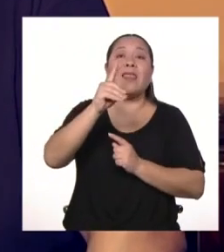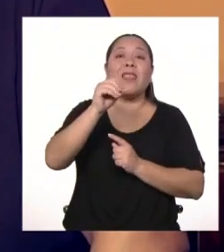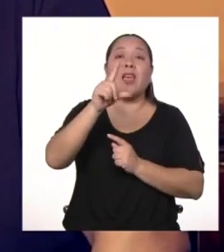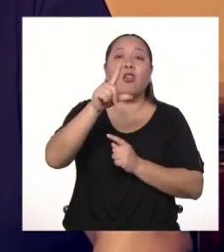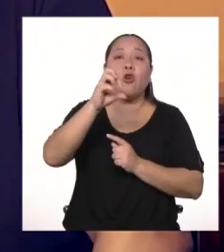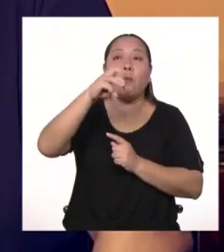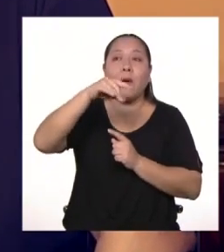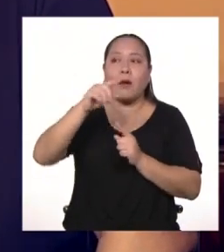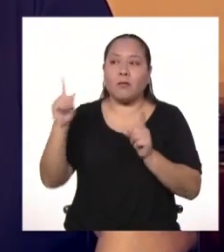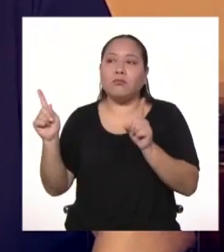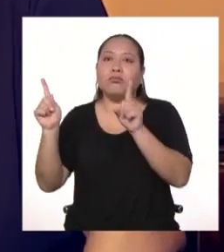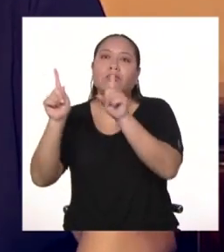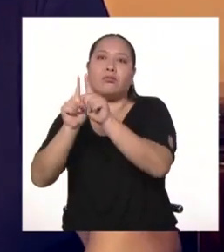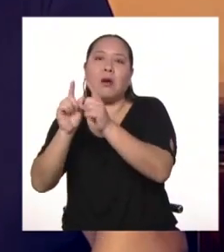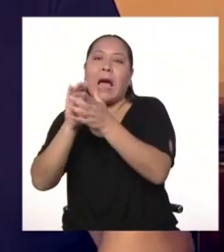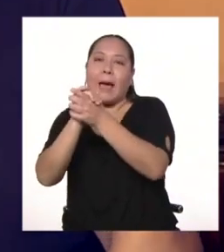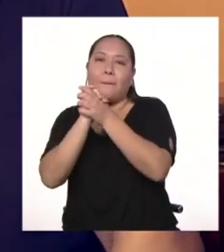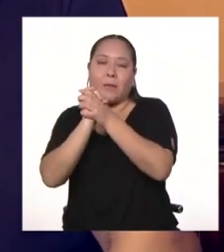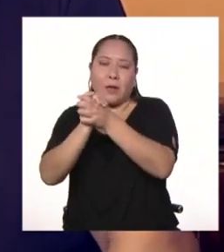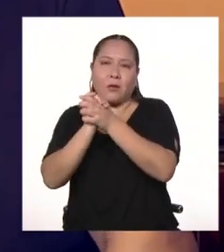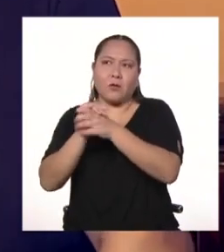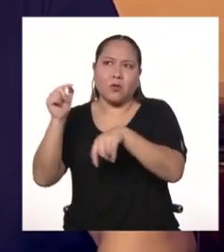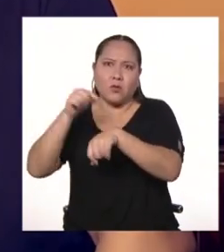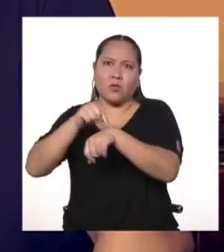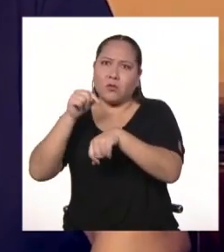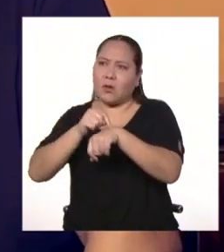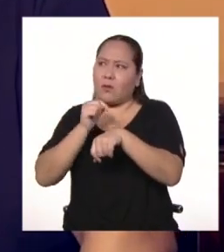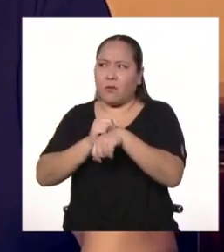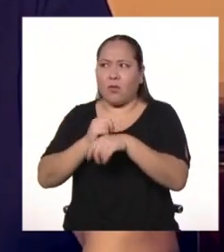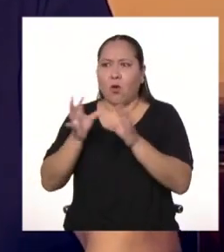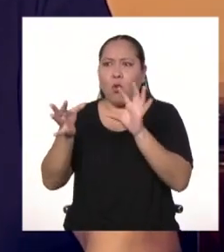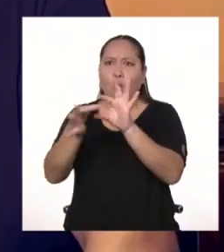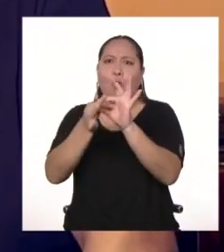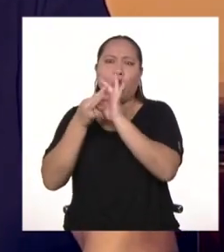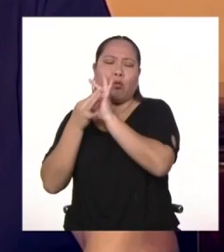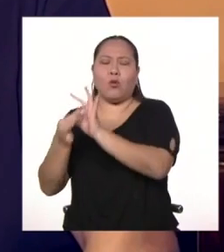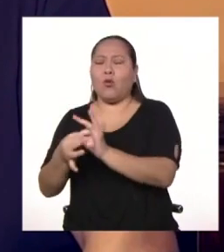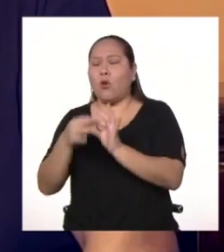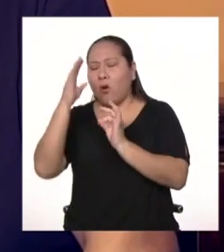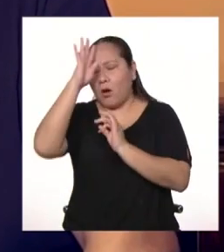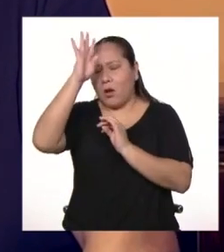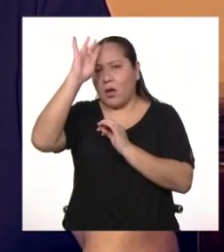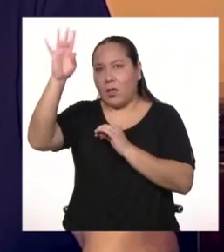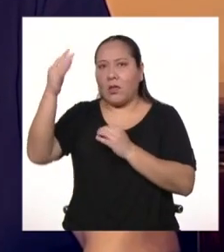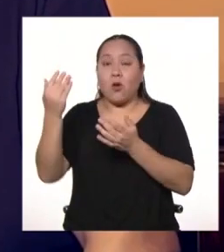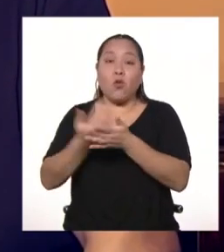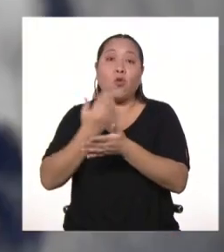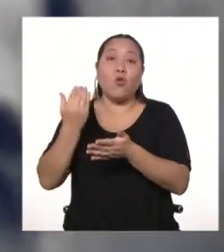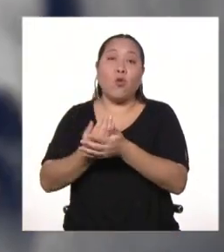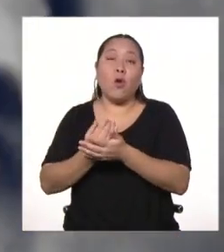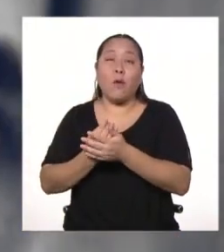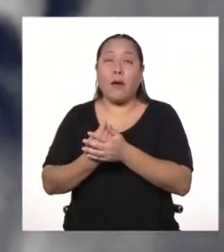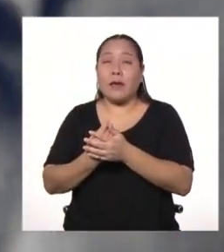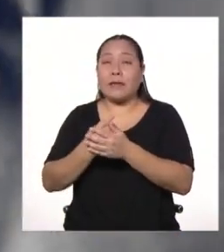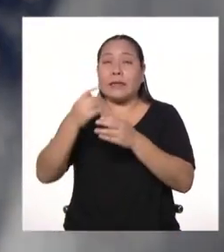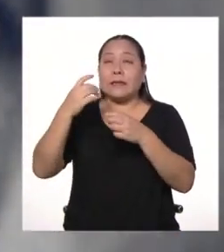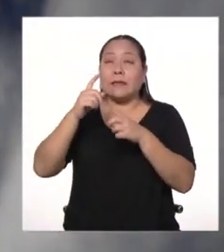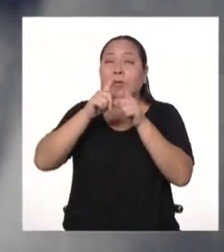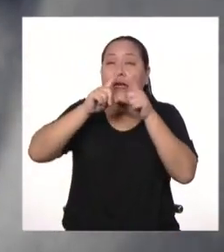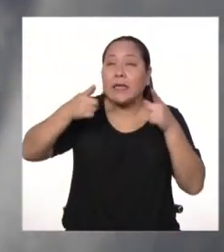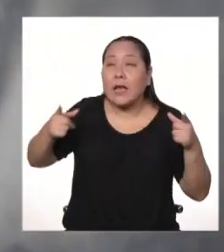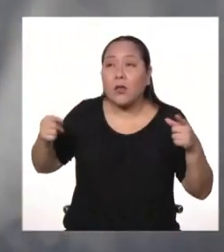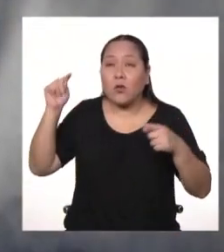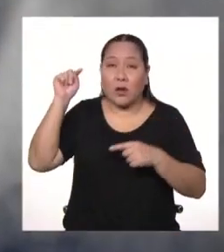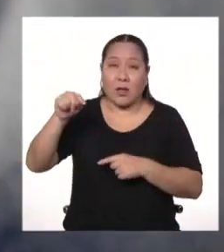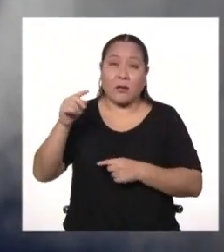representa un momento muy interesante de la creatividad de la nueva generación literaria de entonces, ¿no?